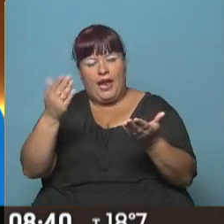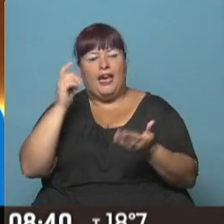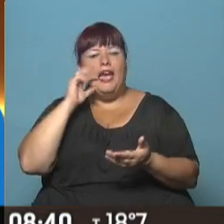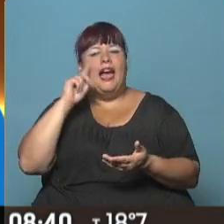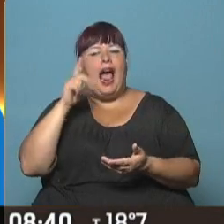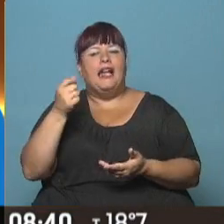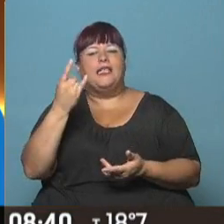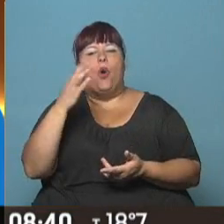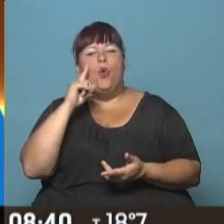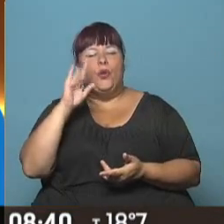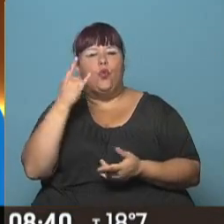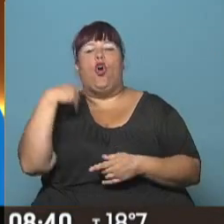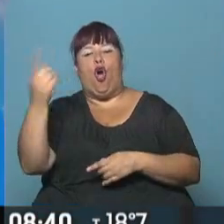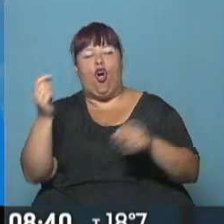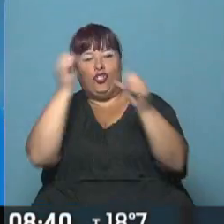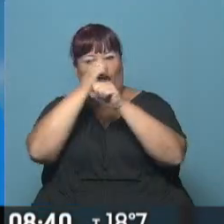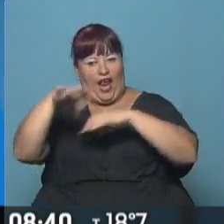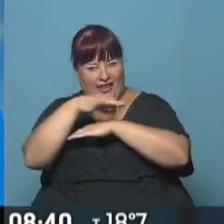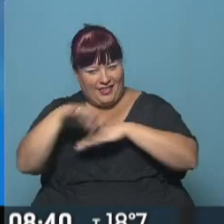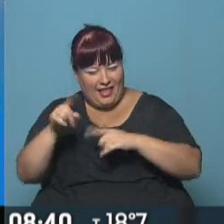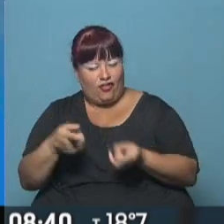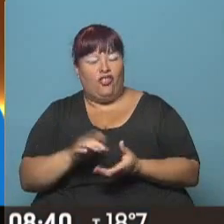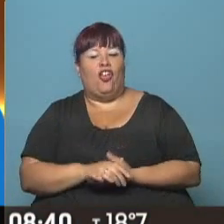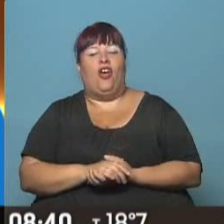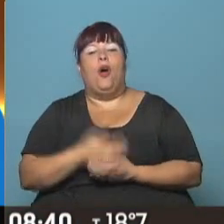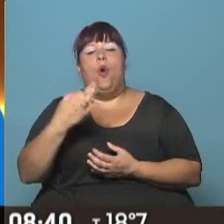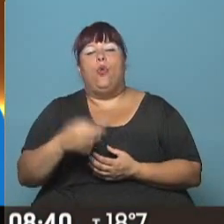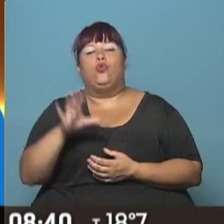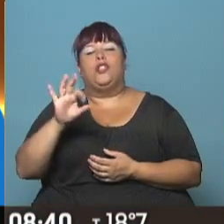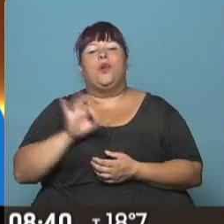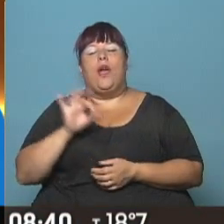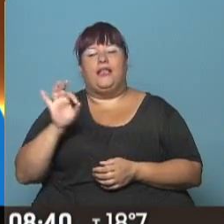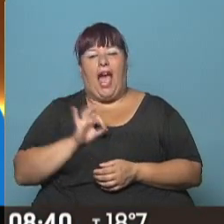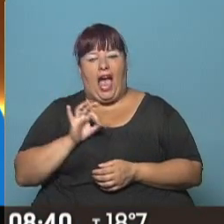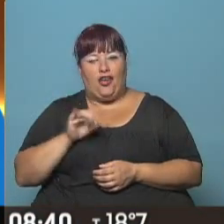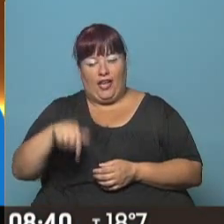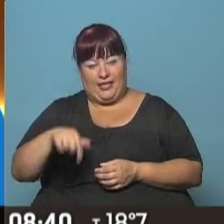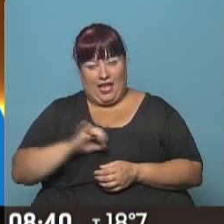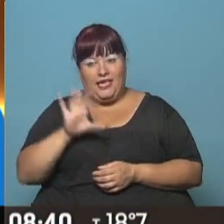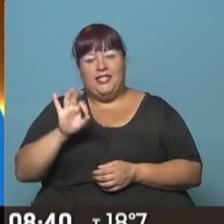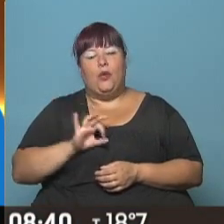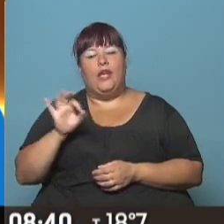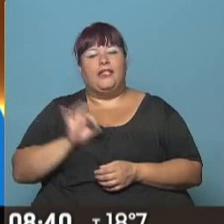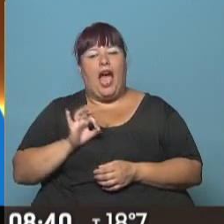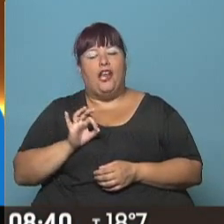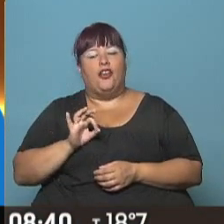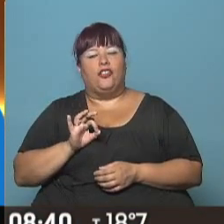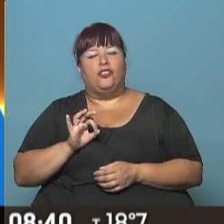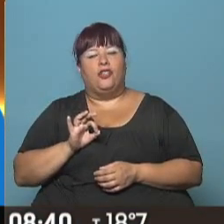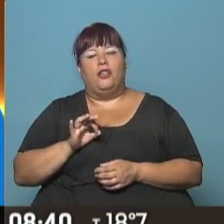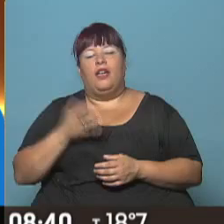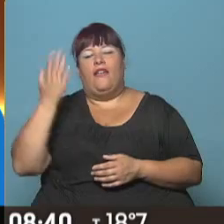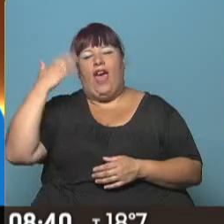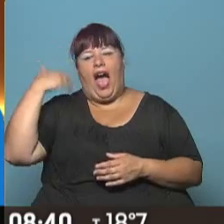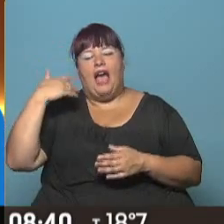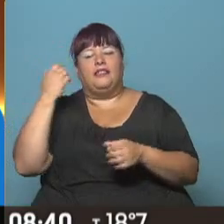García Uriburu, otro arquitecto, sí, otro arquitecto. Porque se cumplen 50 años este año de esa